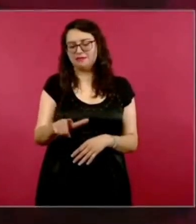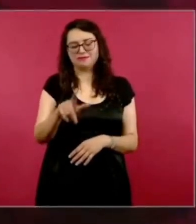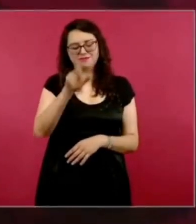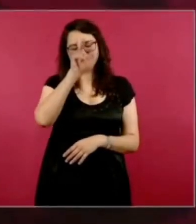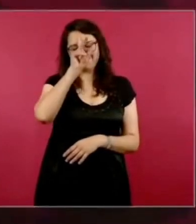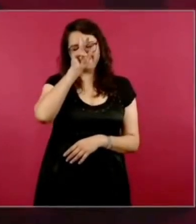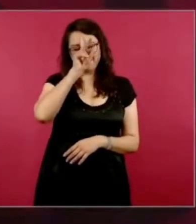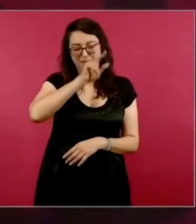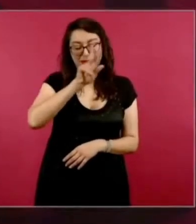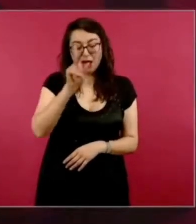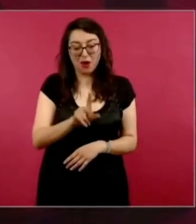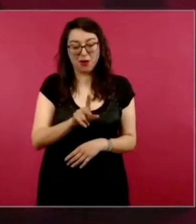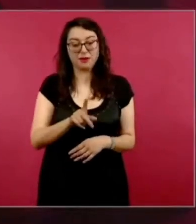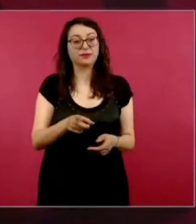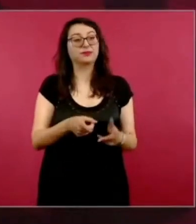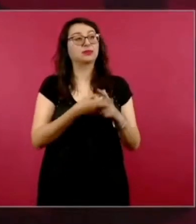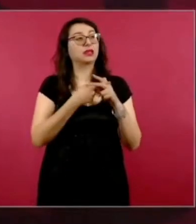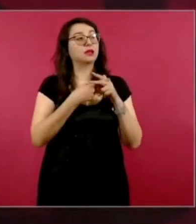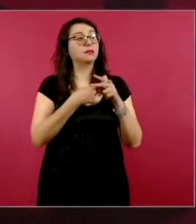De